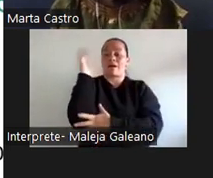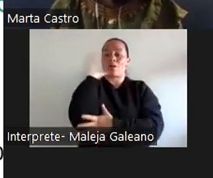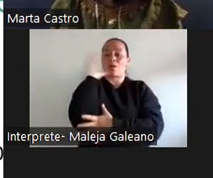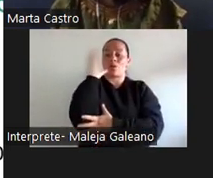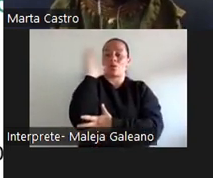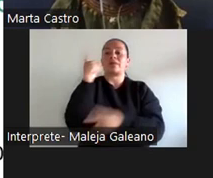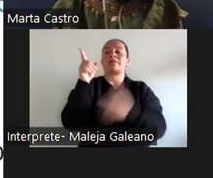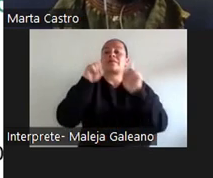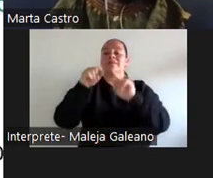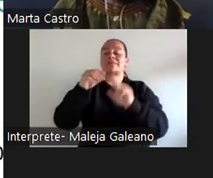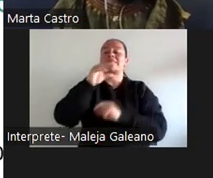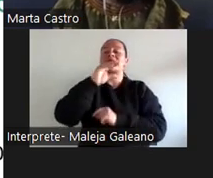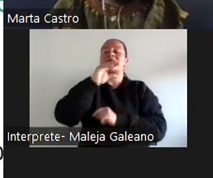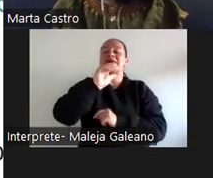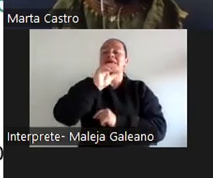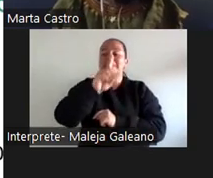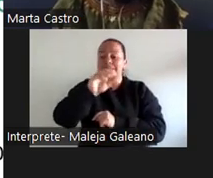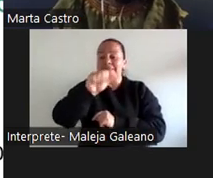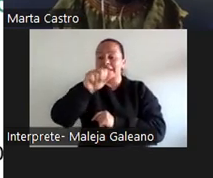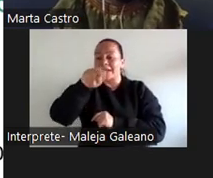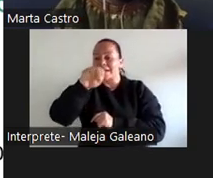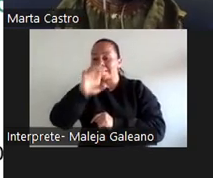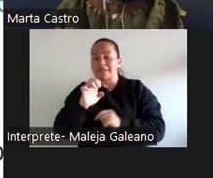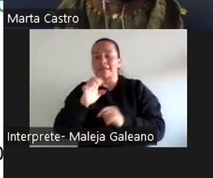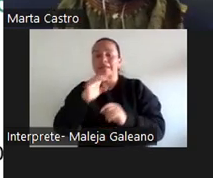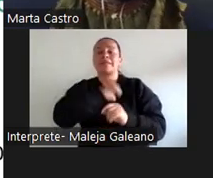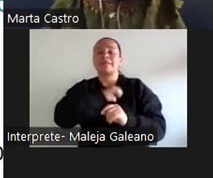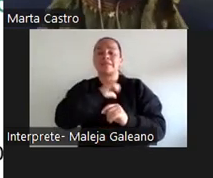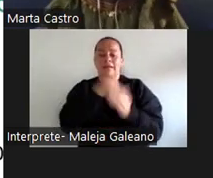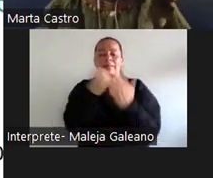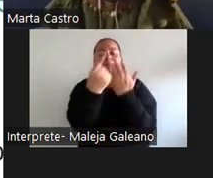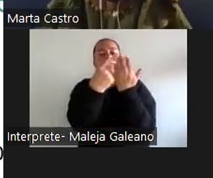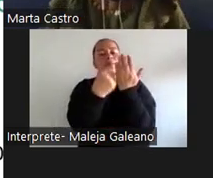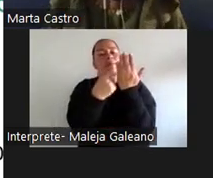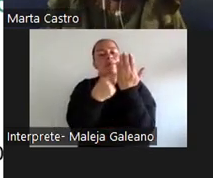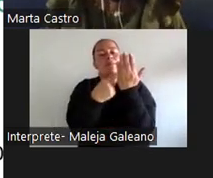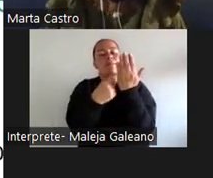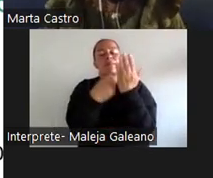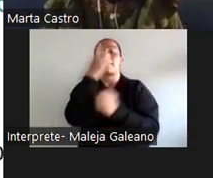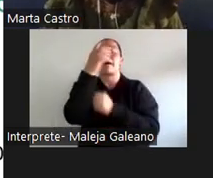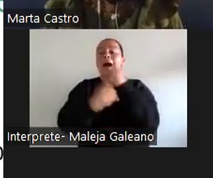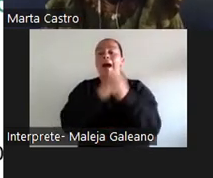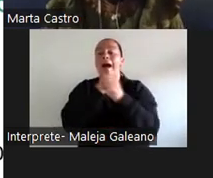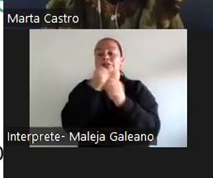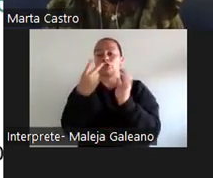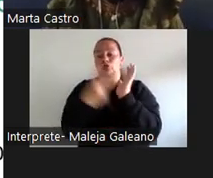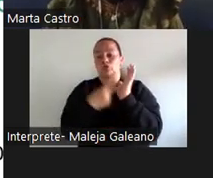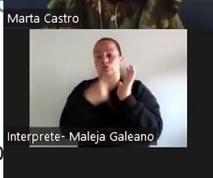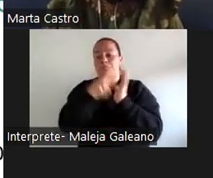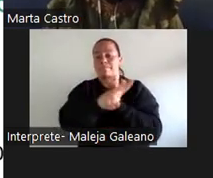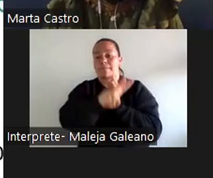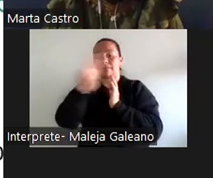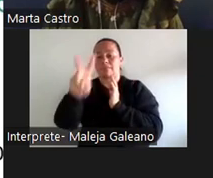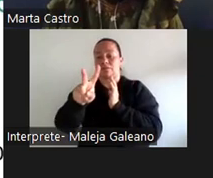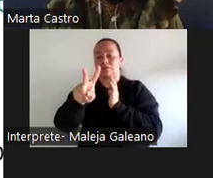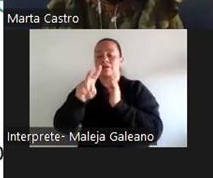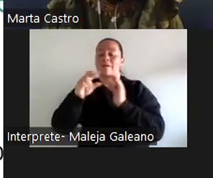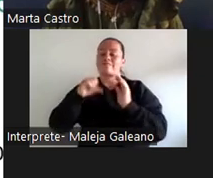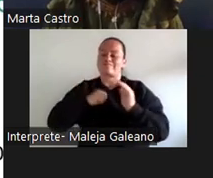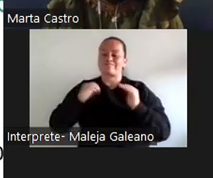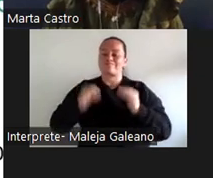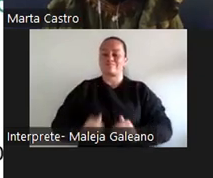herramienta que es una encuesta de uso del tiempo y para el año 2022 eh se destacó que el